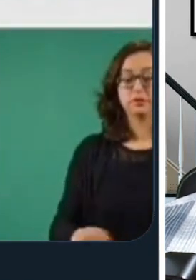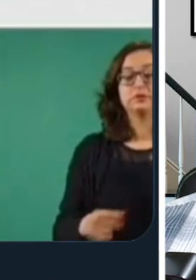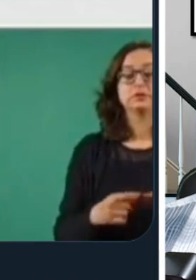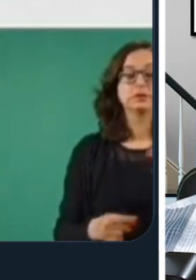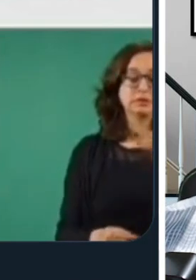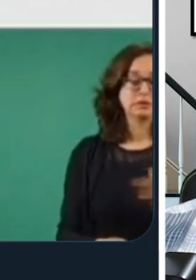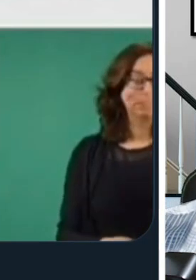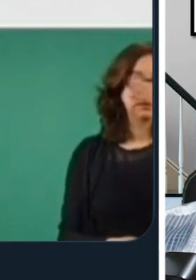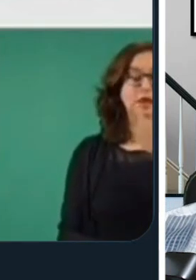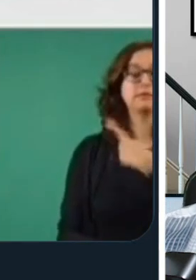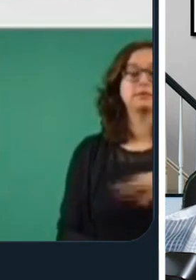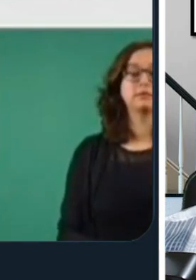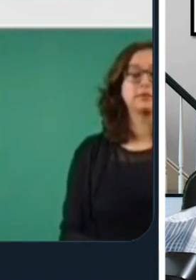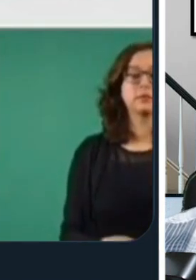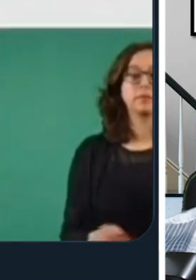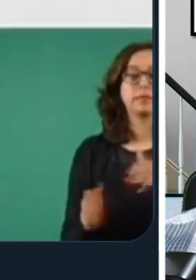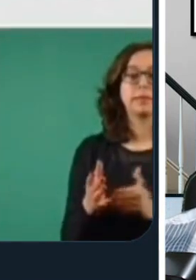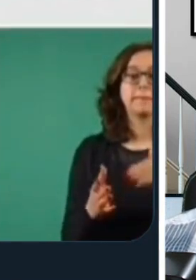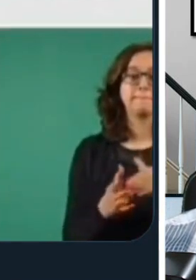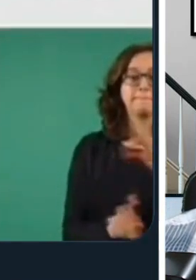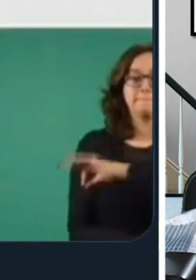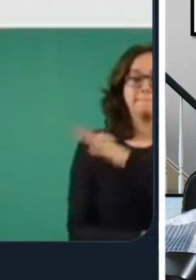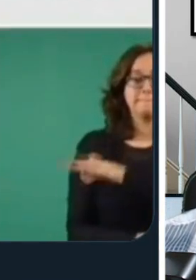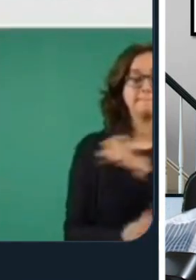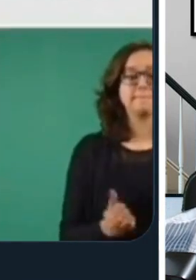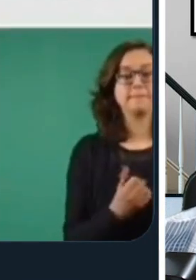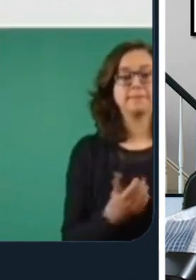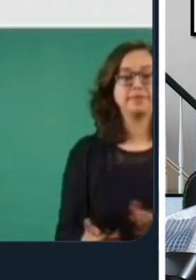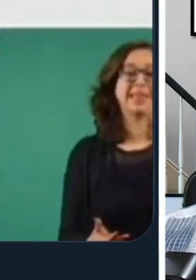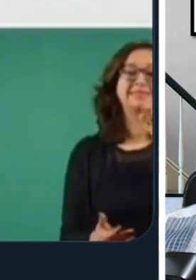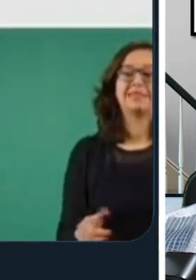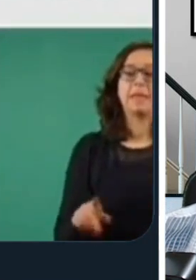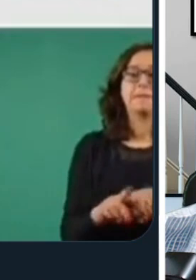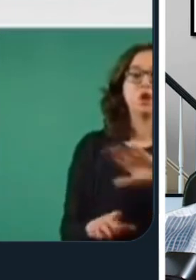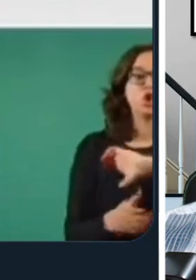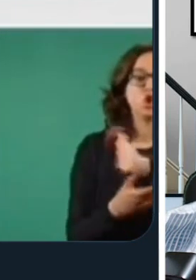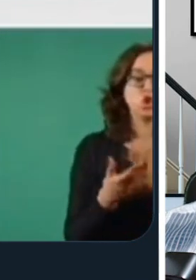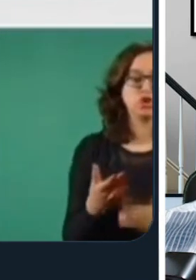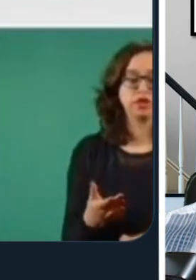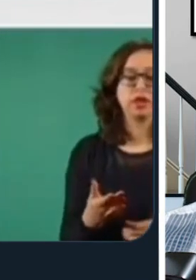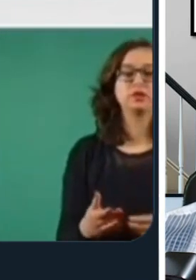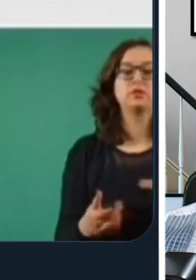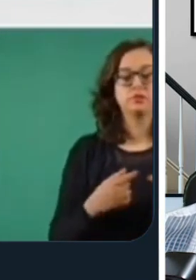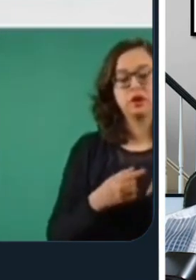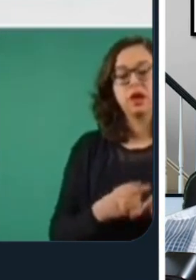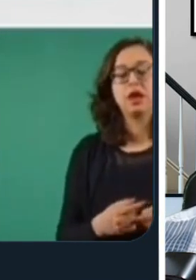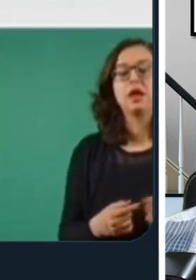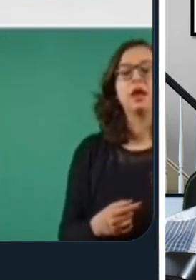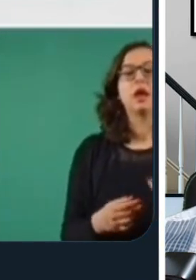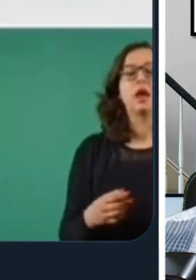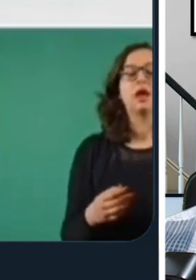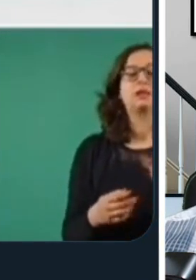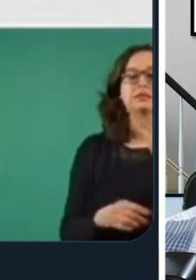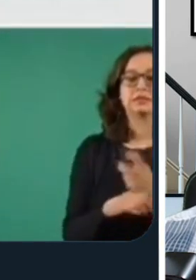fin de este mes. Además de lo que tenemos contratado, vamos a recibir este mes la segunda dosis de Moderna, que es